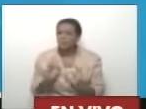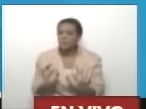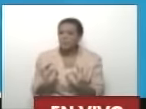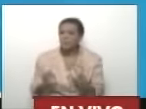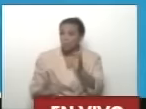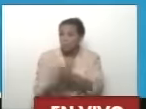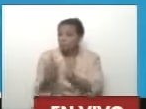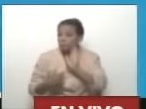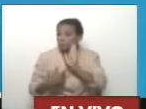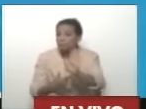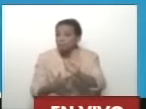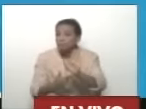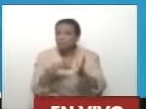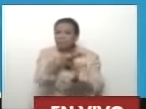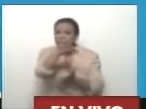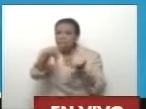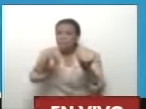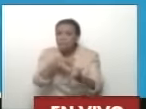esta coyuntura.